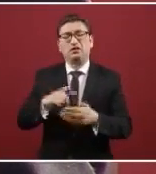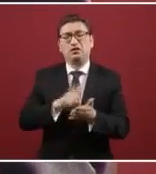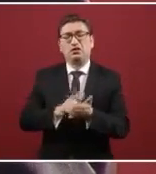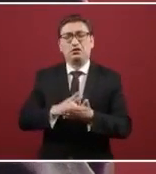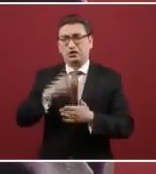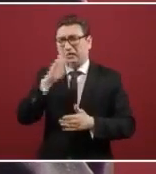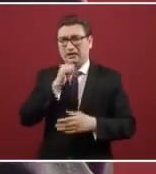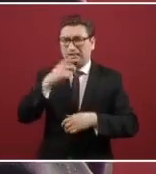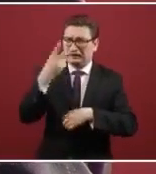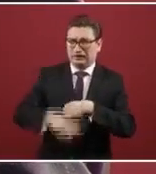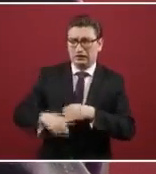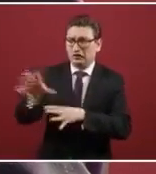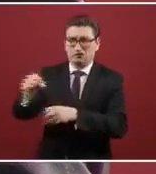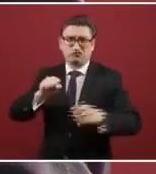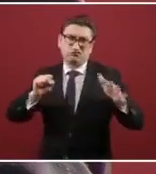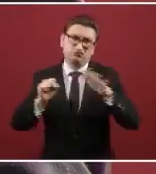Hasta allá llegaron